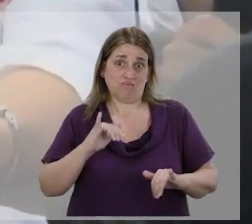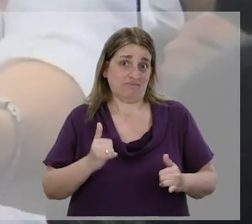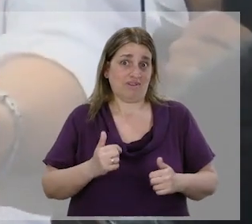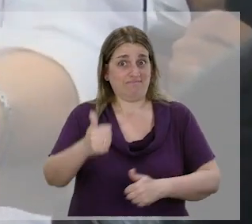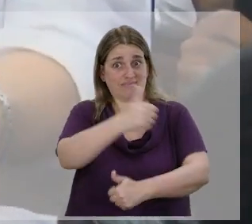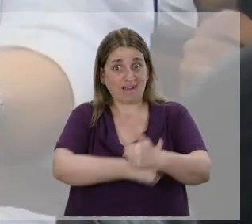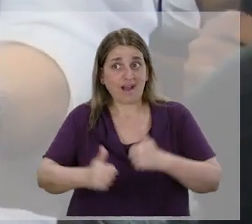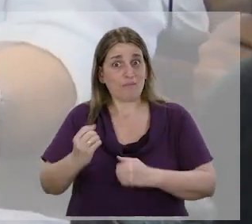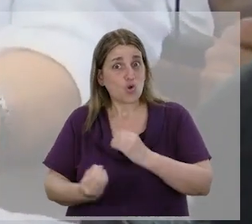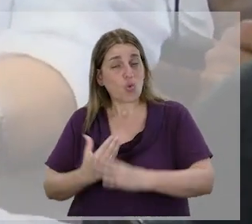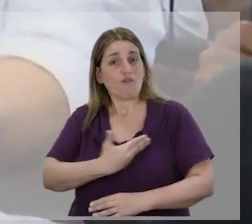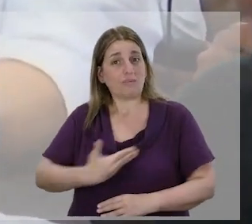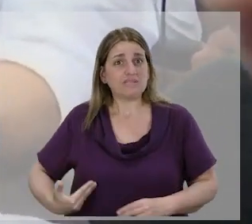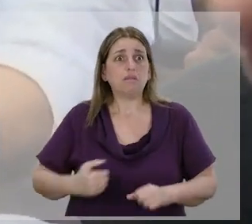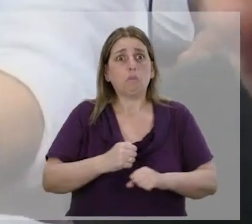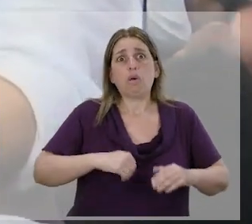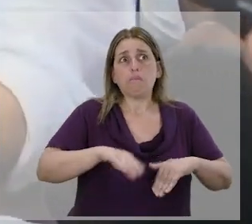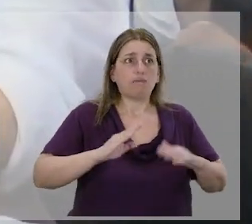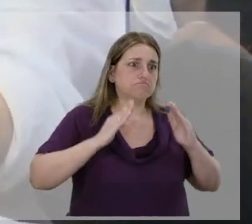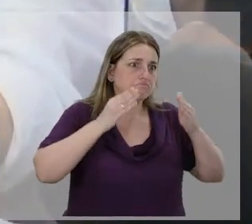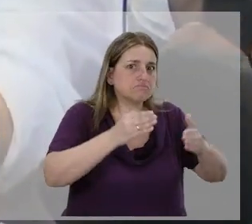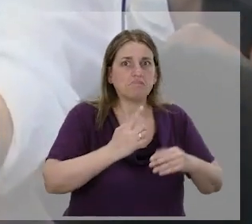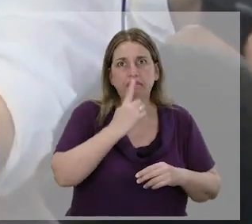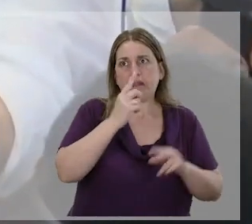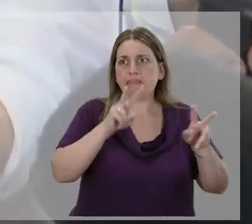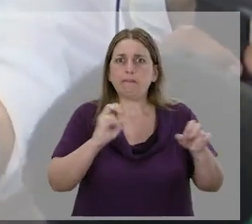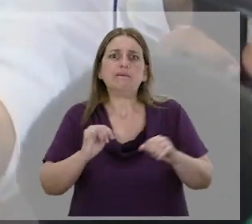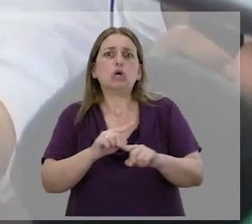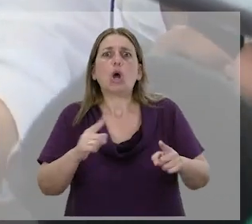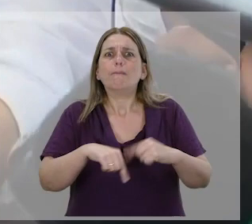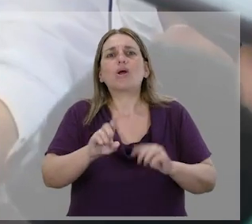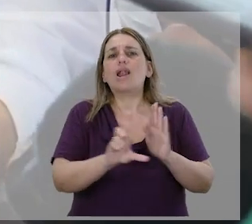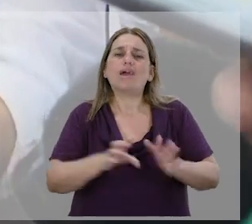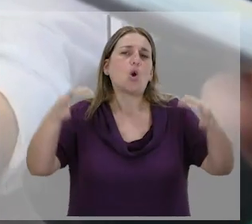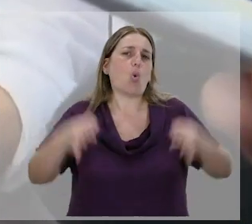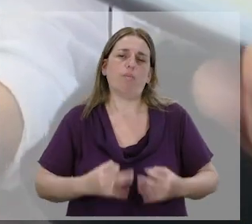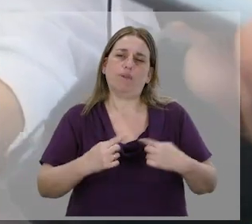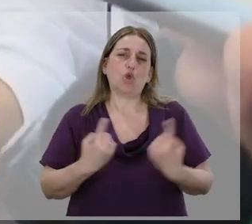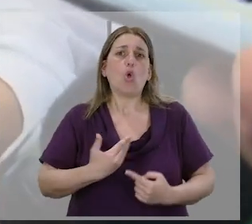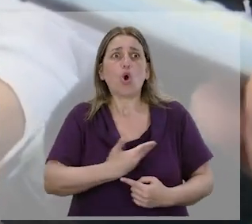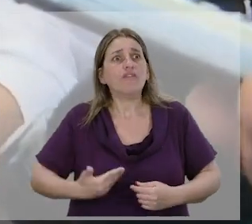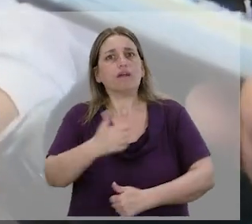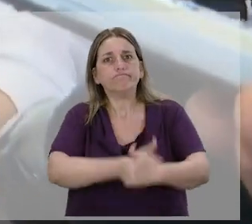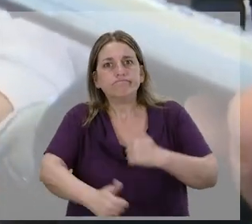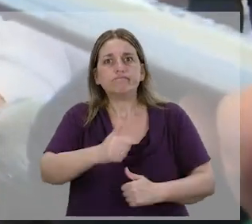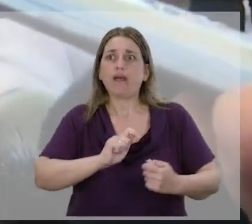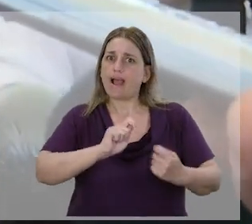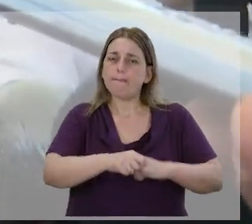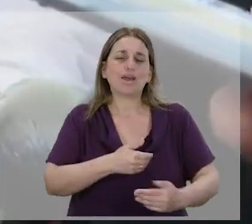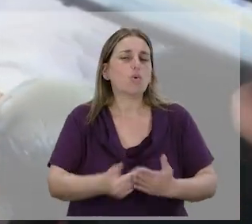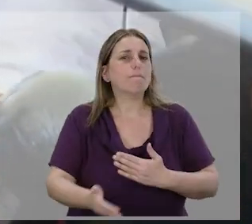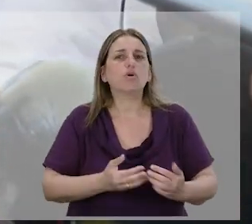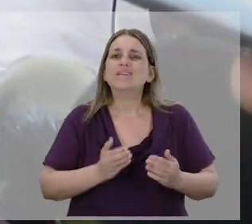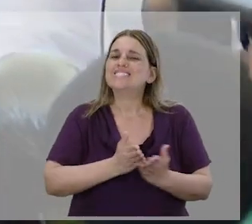ir y el próximo presidente tendrá más sensibilidad por un tema, menos por otro, pero acá en Uruguay sabemos que las leyes se cumplen, que los gobiernos se